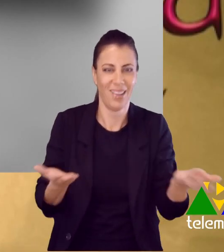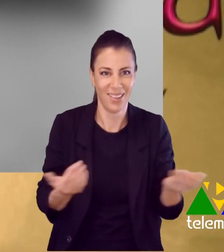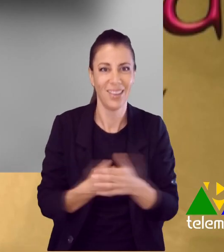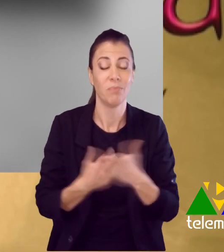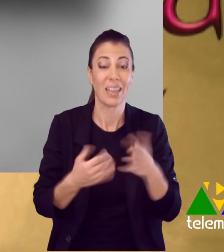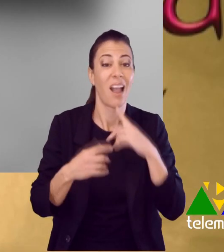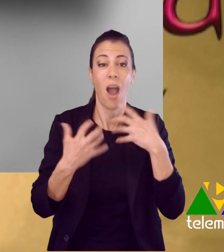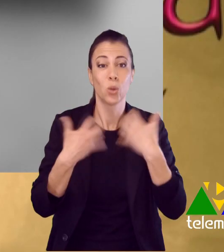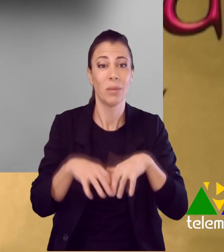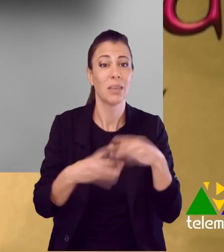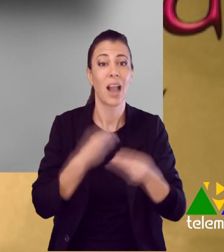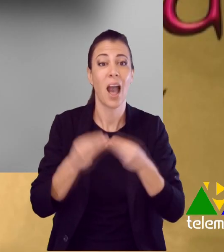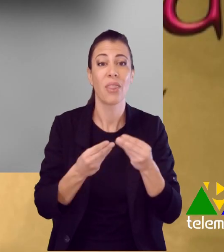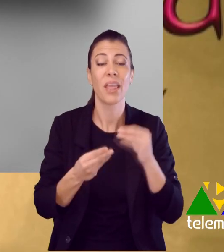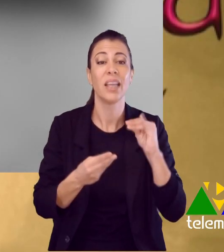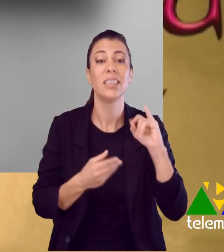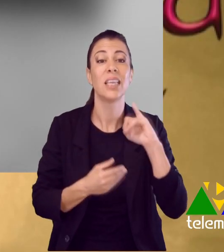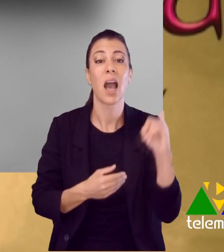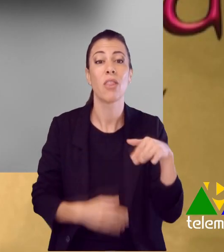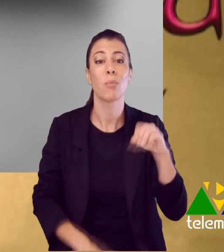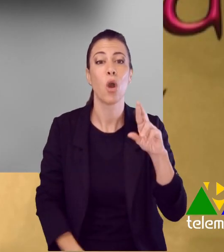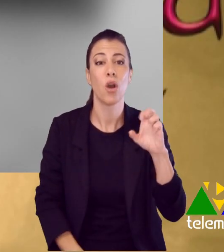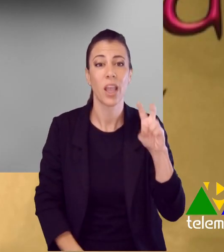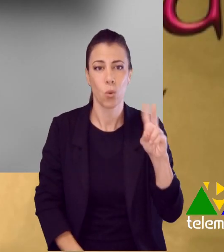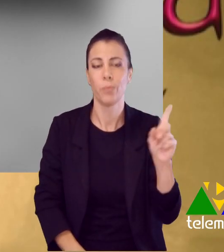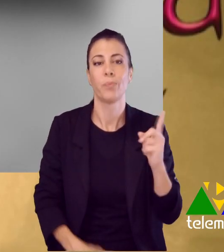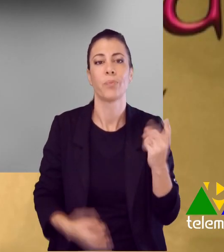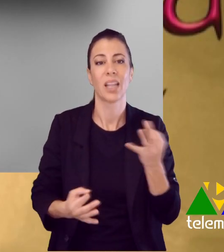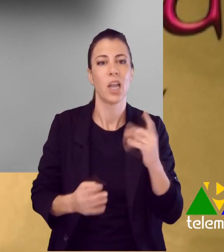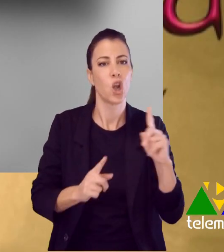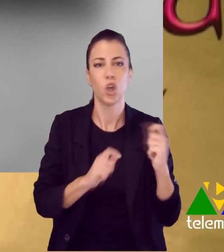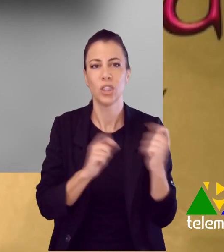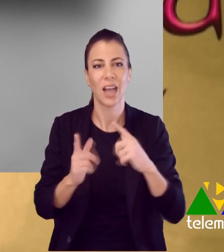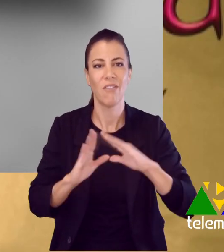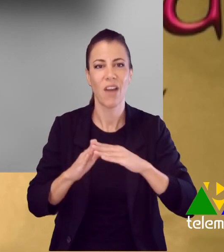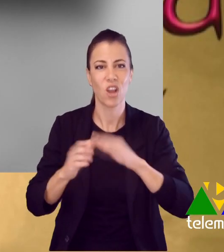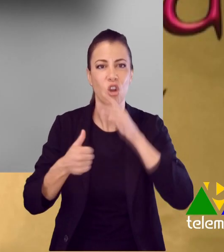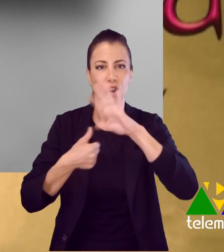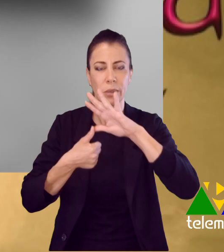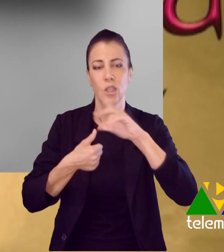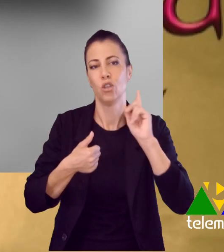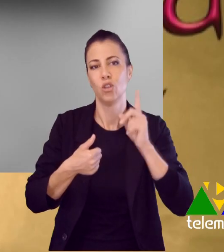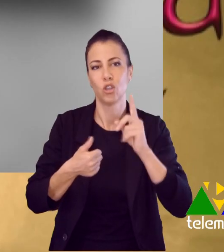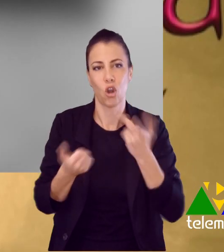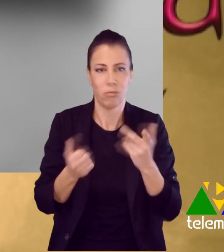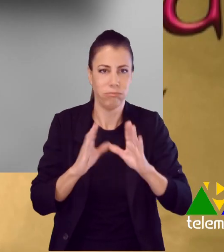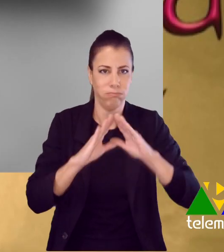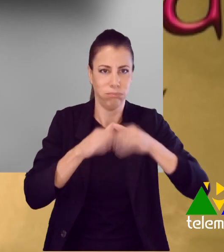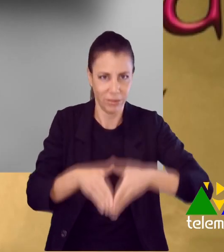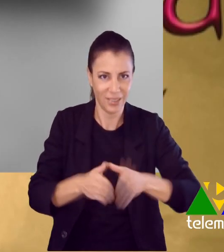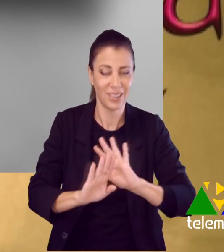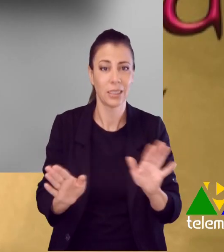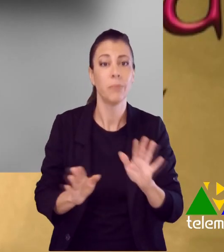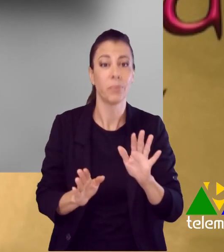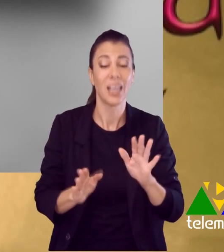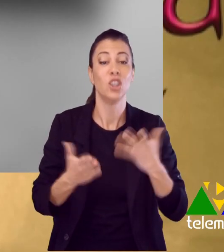y automáticamente lo que hace Díaz Moreu es no entregarle los barcos a los americanos, sino hundir el acorazado Colón.